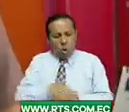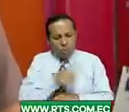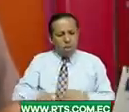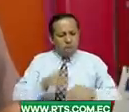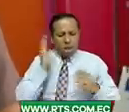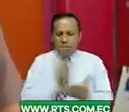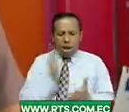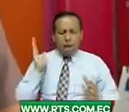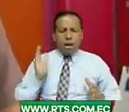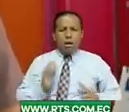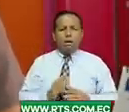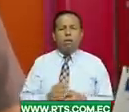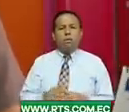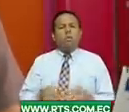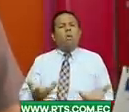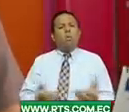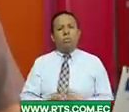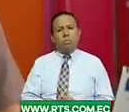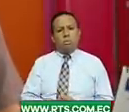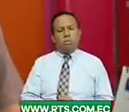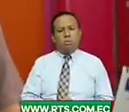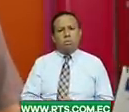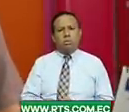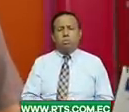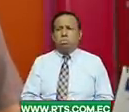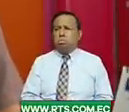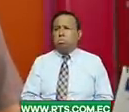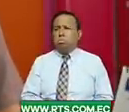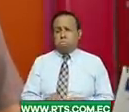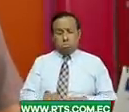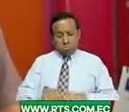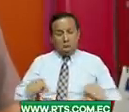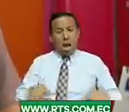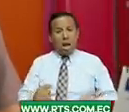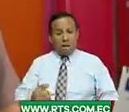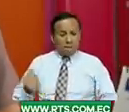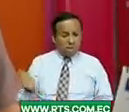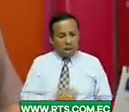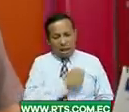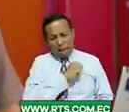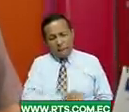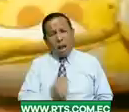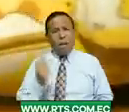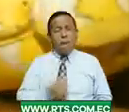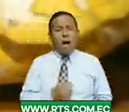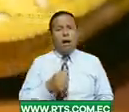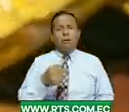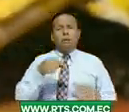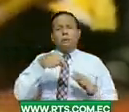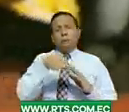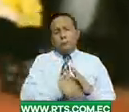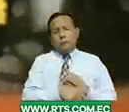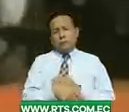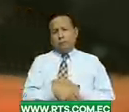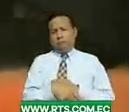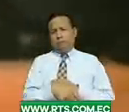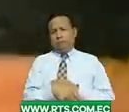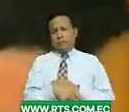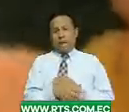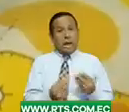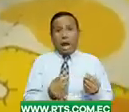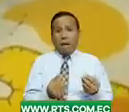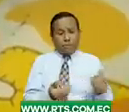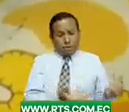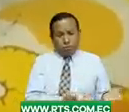hemorragias internas y llegó muy mal. Fue sometido a una intervención inmediata. Se espera que sobreviva. Tuvimos que ingresarlo de emergencia a